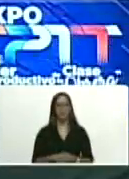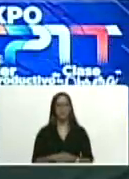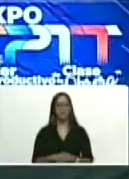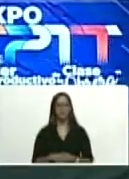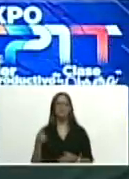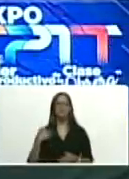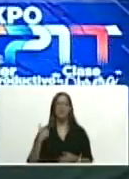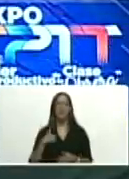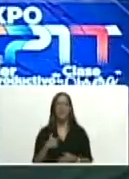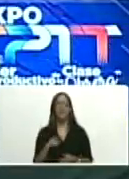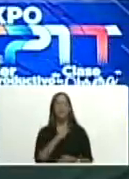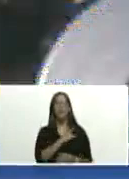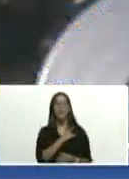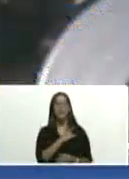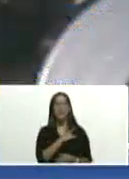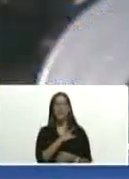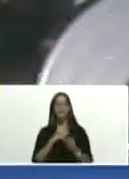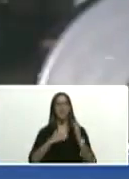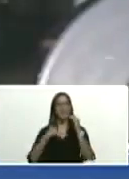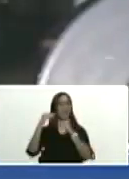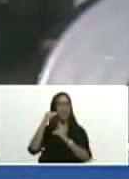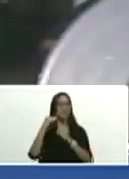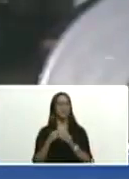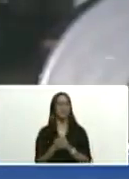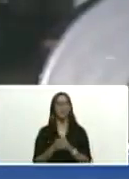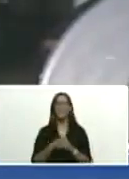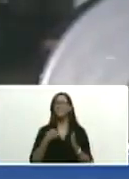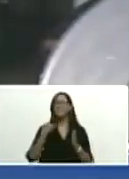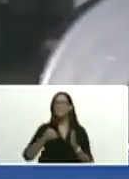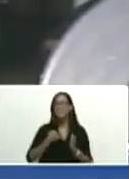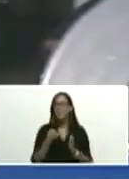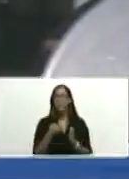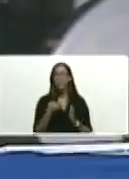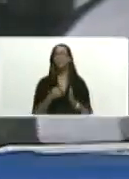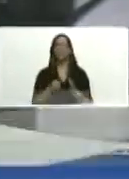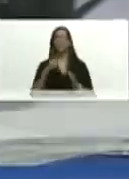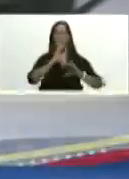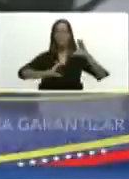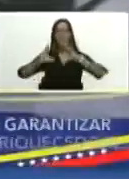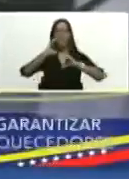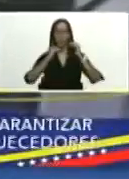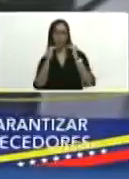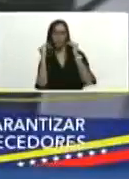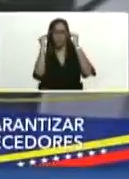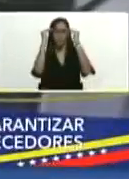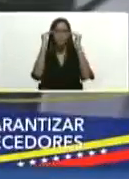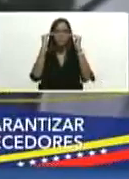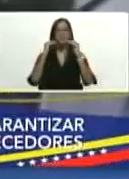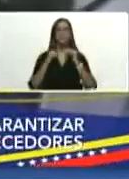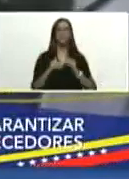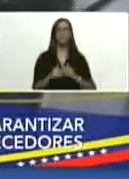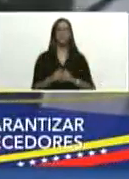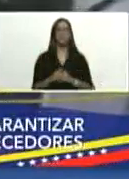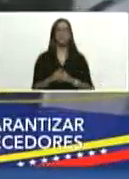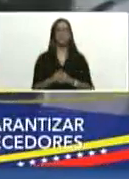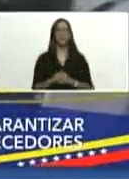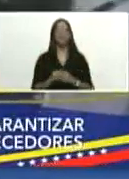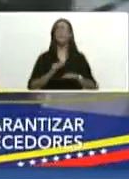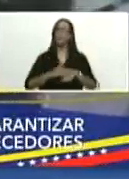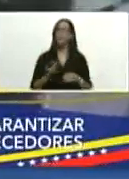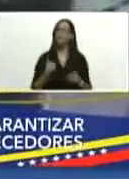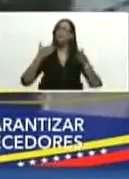tenemos universidades de alto nivel instituto científicos de alto nivel Por eso es que yo